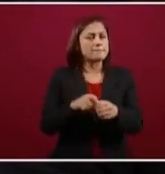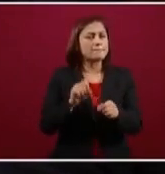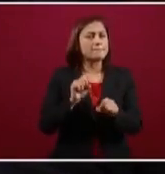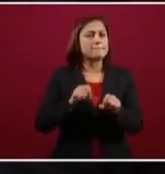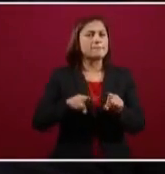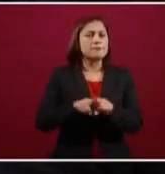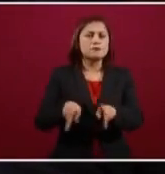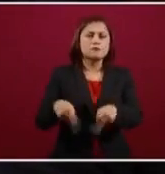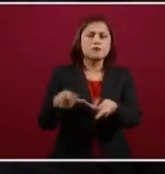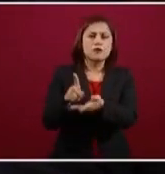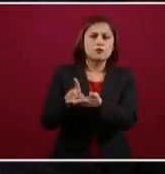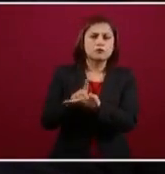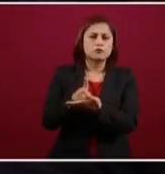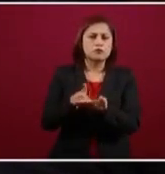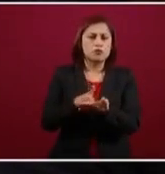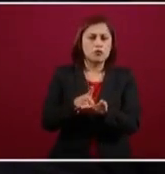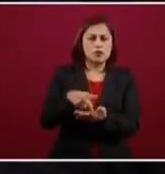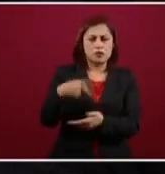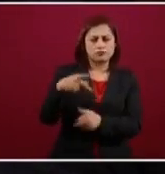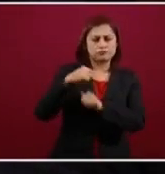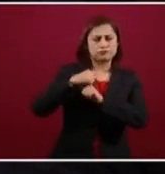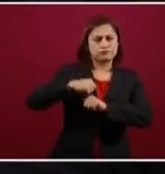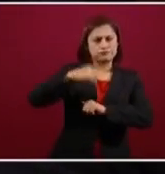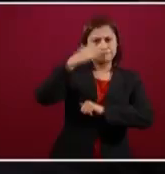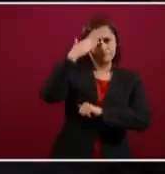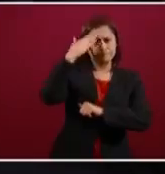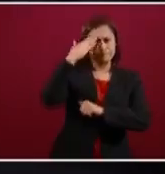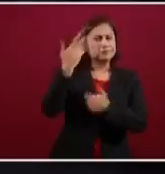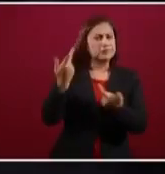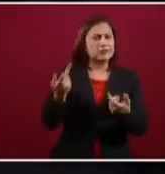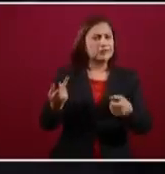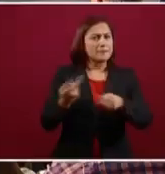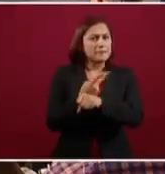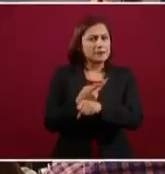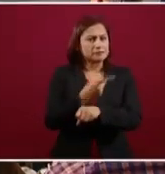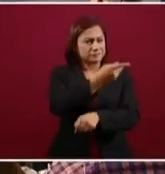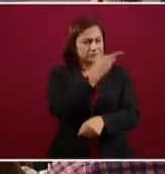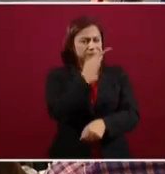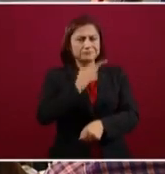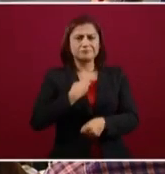hayan congelado, o qué información nos puede dar en este sentido, pues